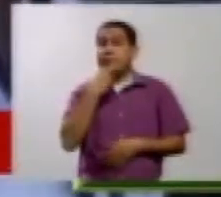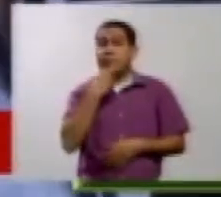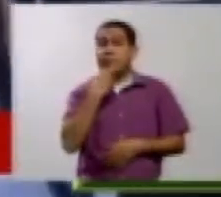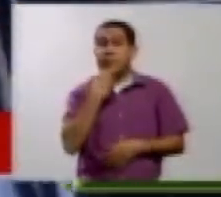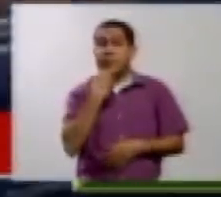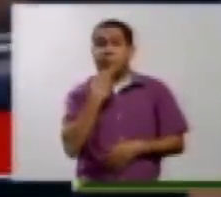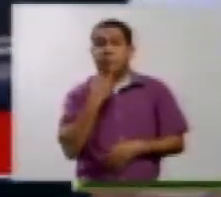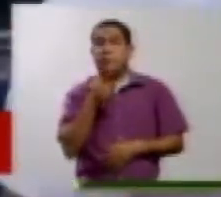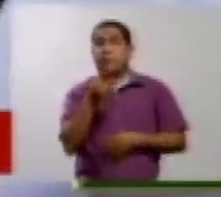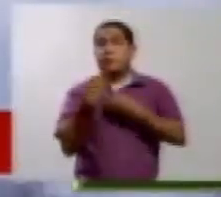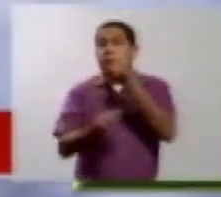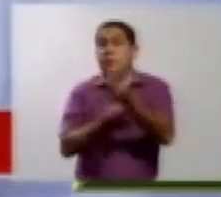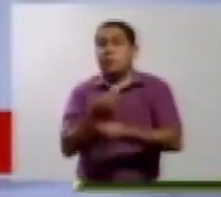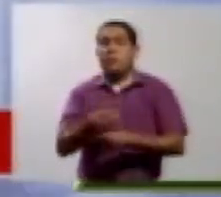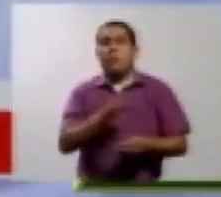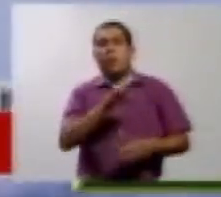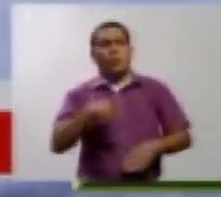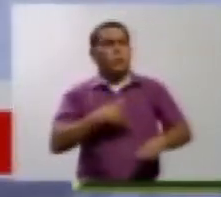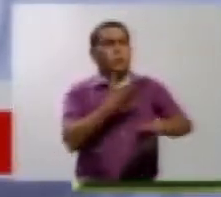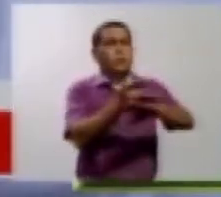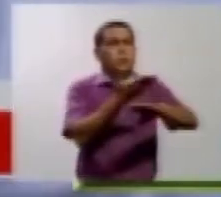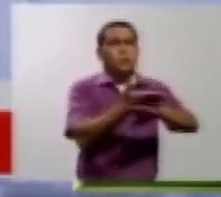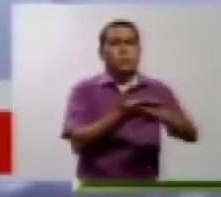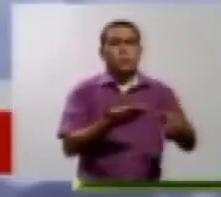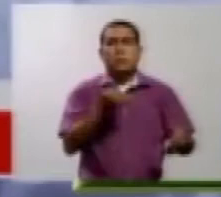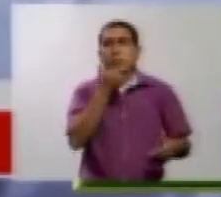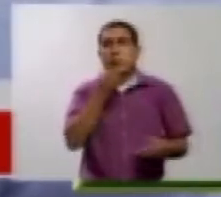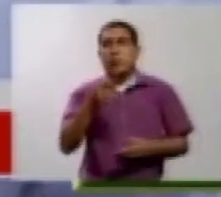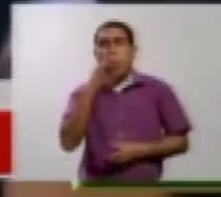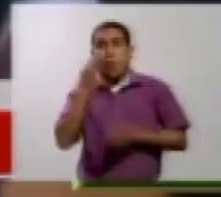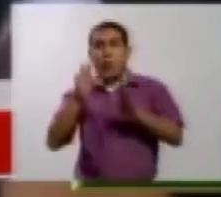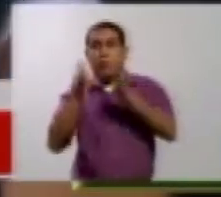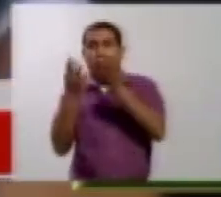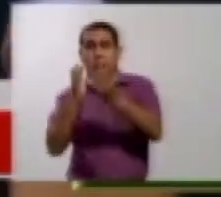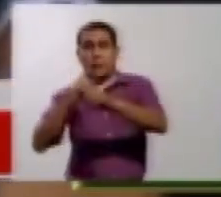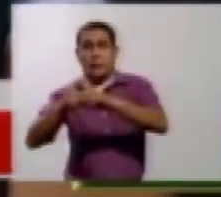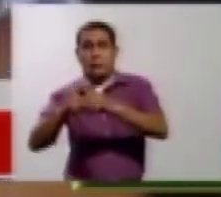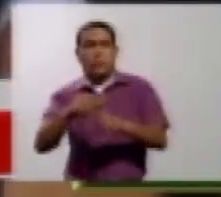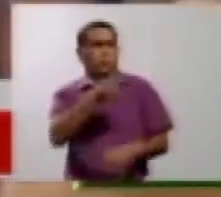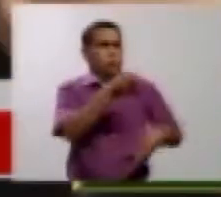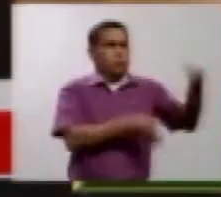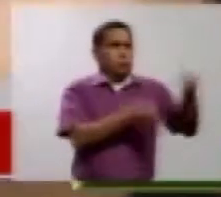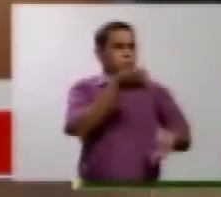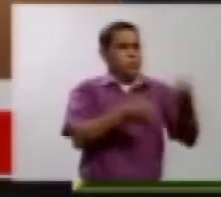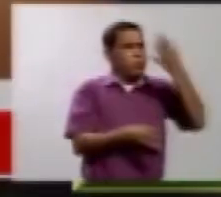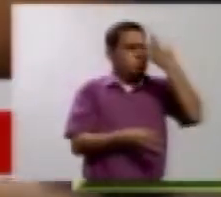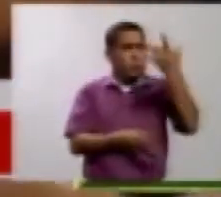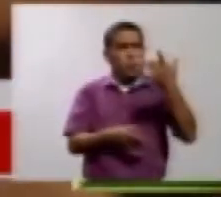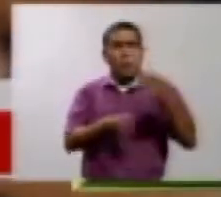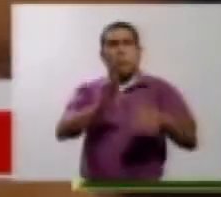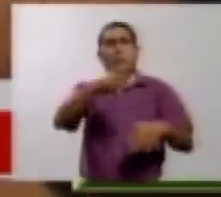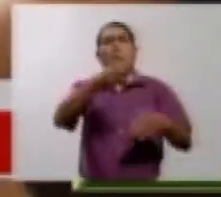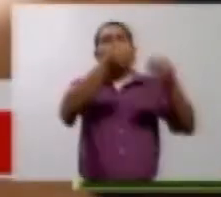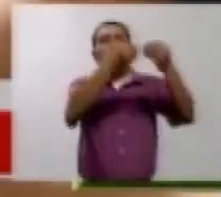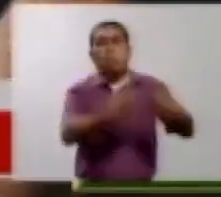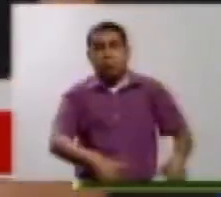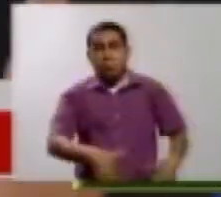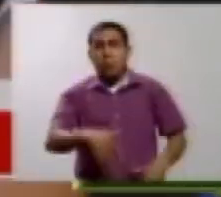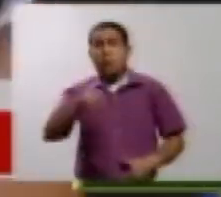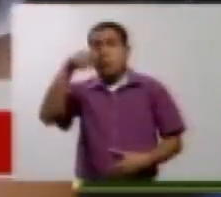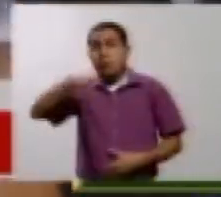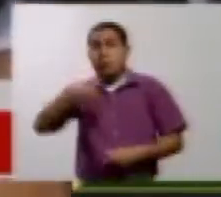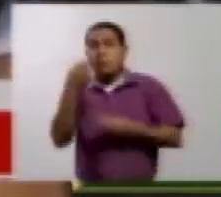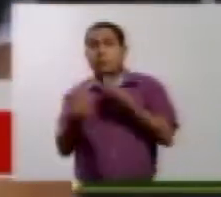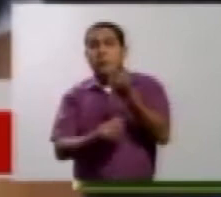un recurso de apelación presentó la defensa del exsenador contra la decisión de la Corte. Recurso que fue tumbado. Y hoy, la Sala Penal de la